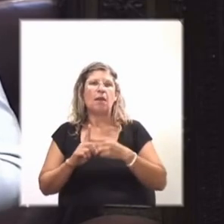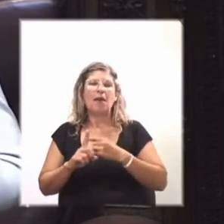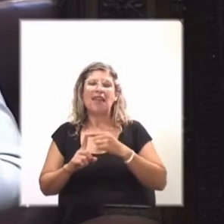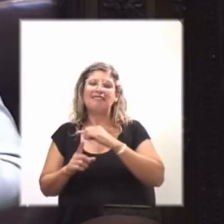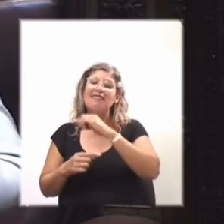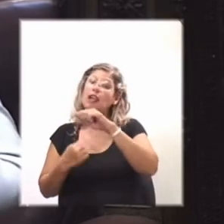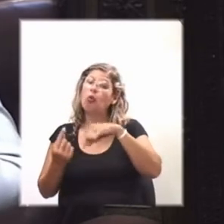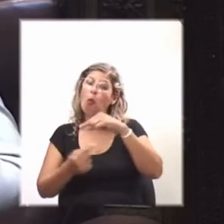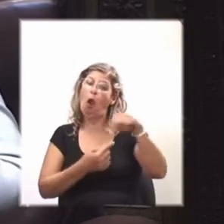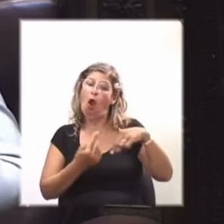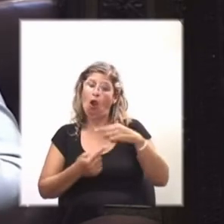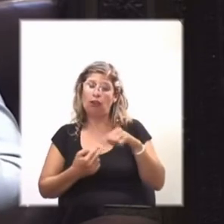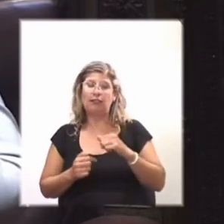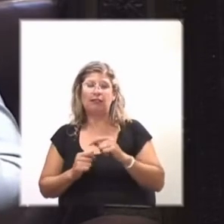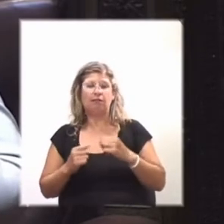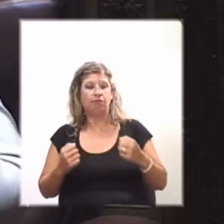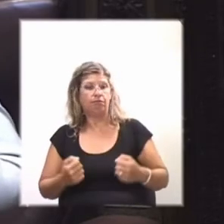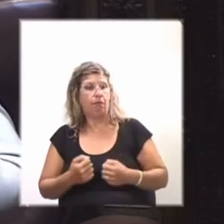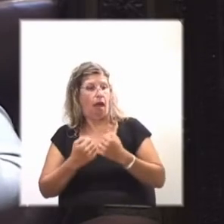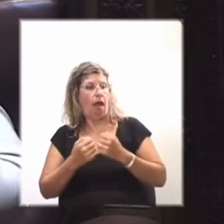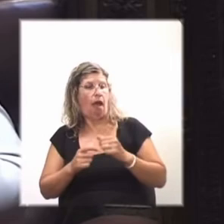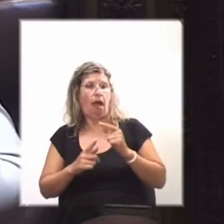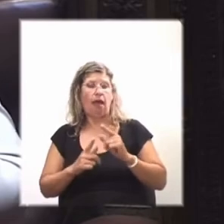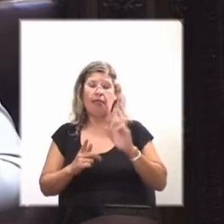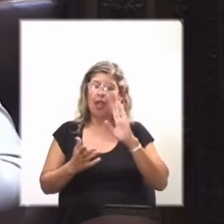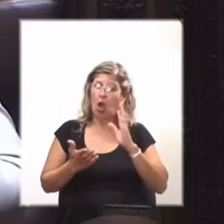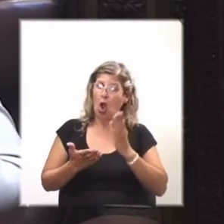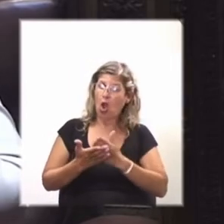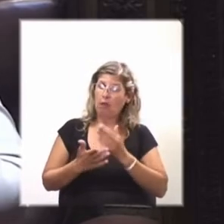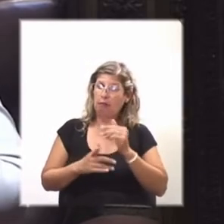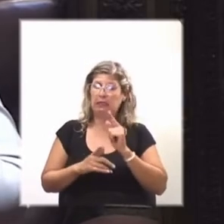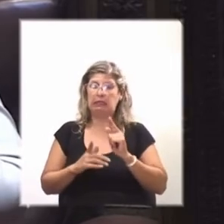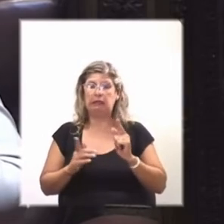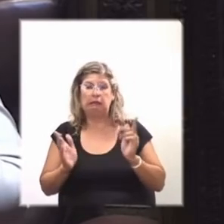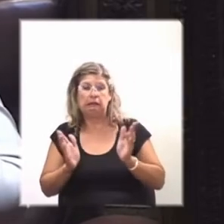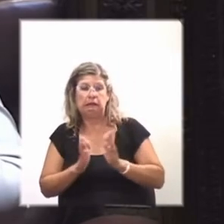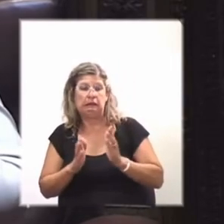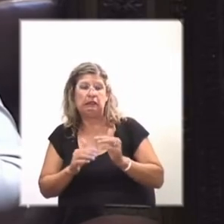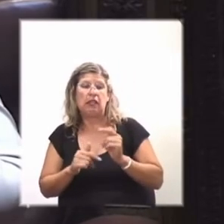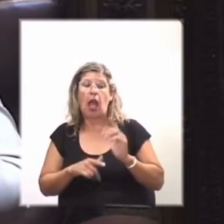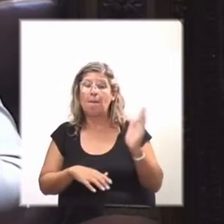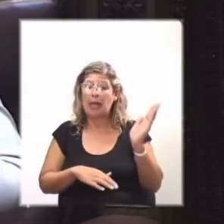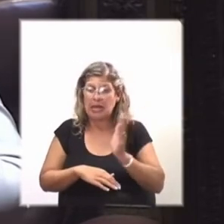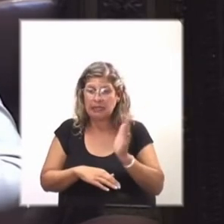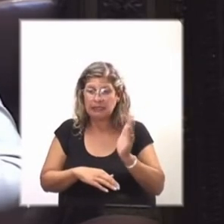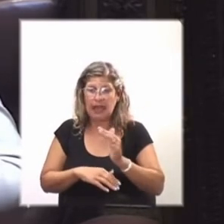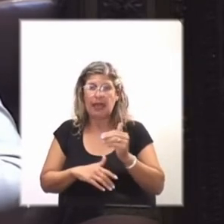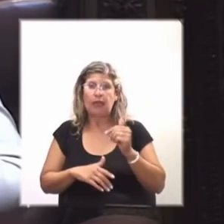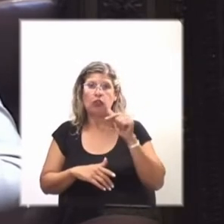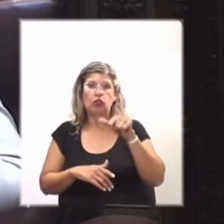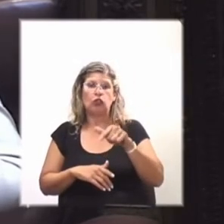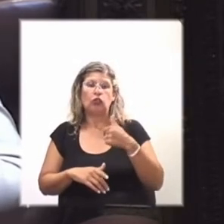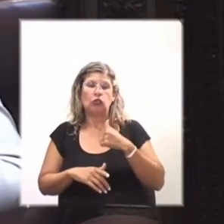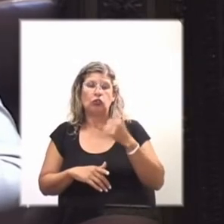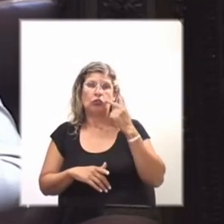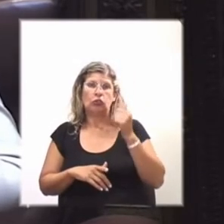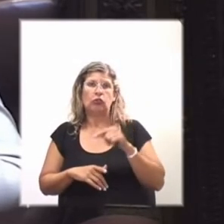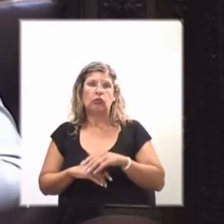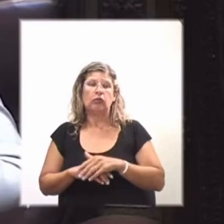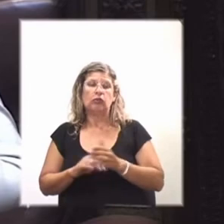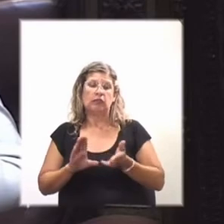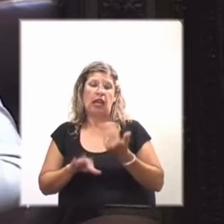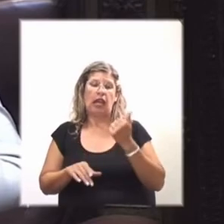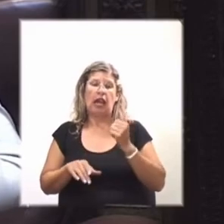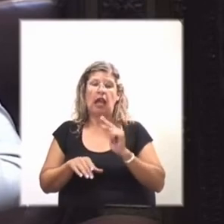rumores. Rumores de golpe, de golpazo, de golpecito. Fueron amenazados y amenazas de desafueros,